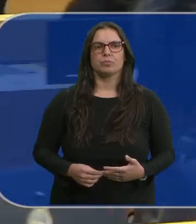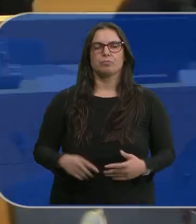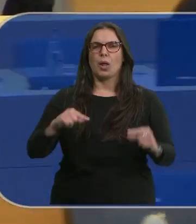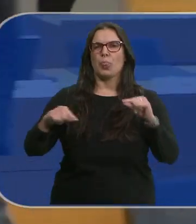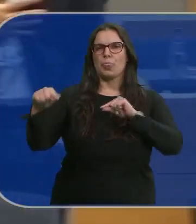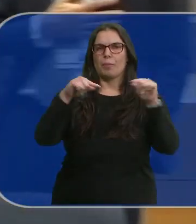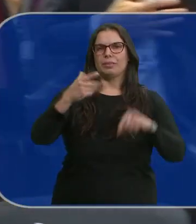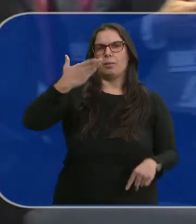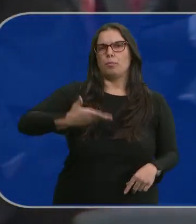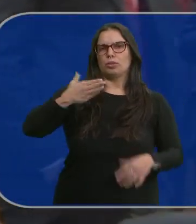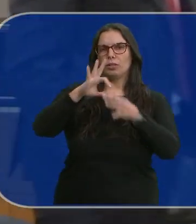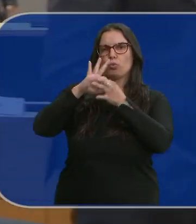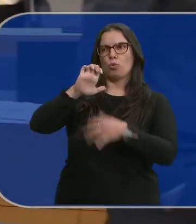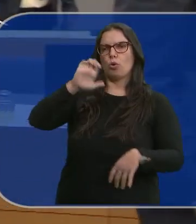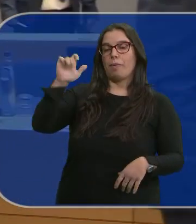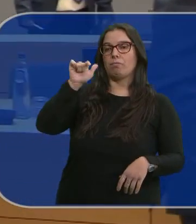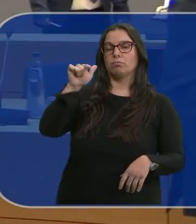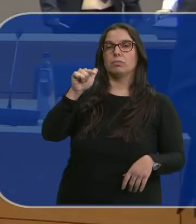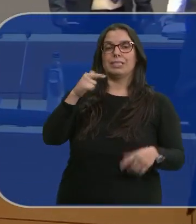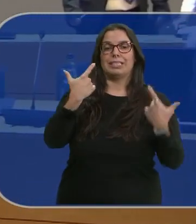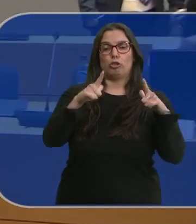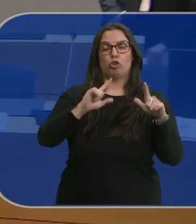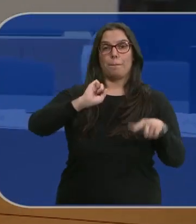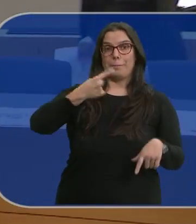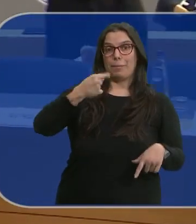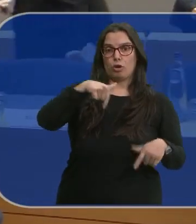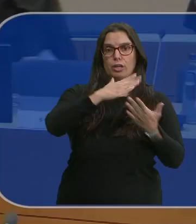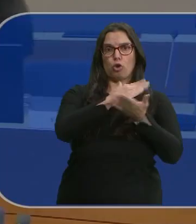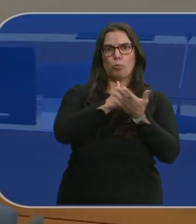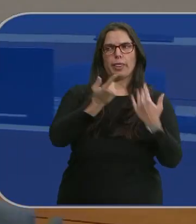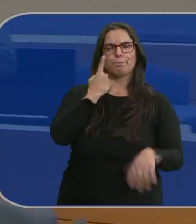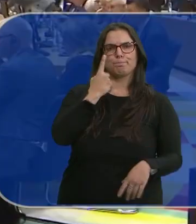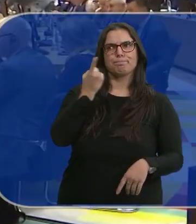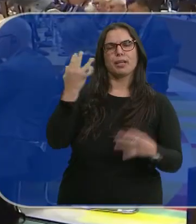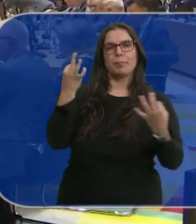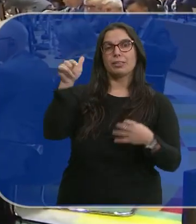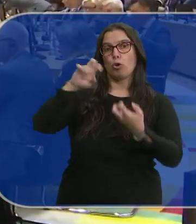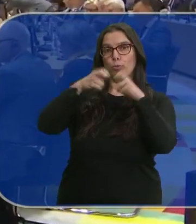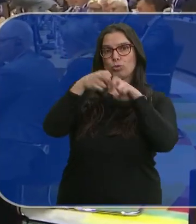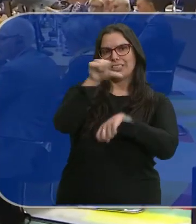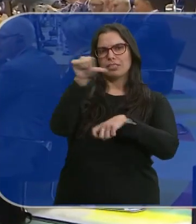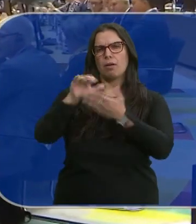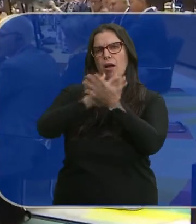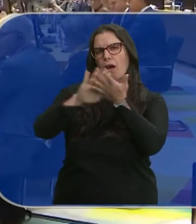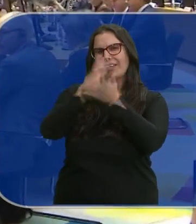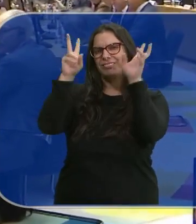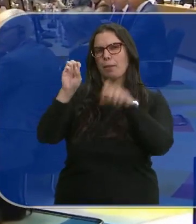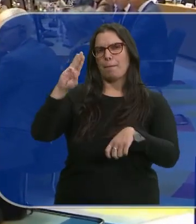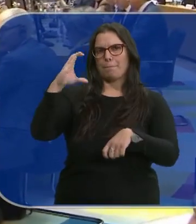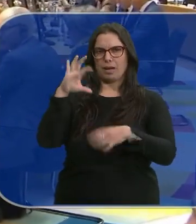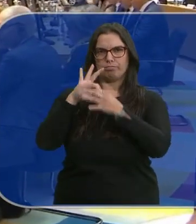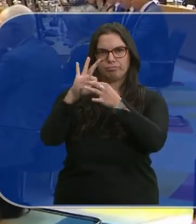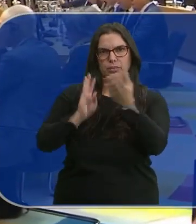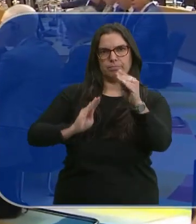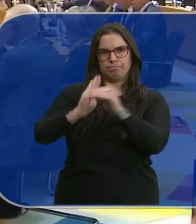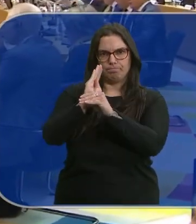Debate importante en la Unión Europea, del que está muy pendiente el sector primario de la comunidad. En Bruselas se está hablando esta semana de la PAC en el marco del